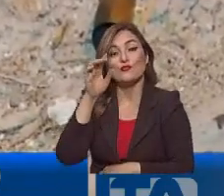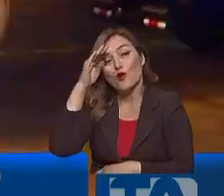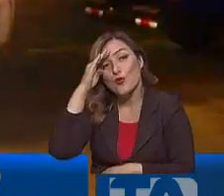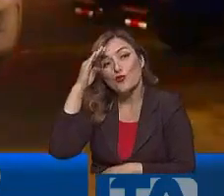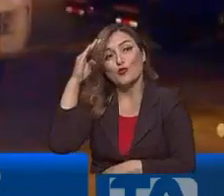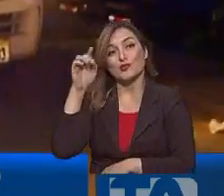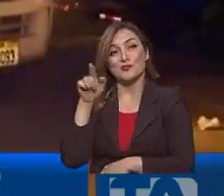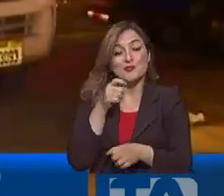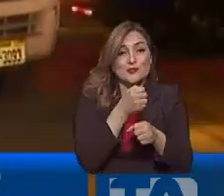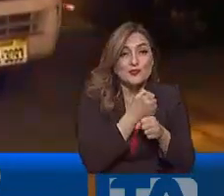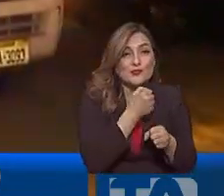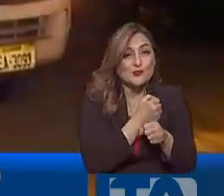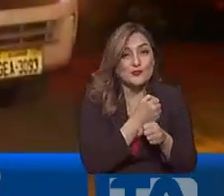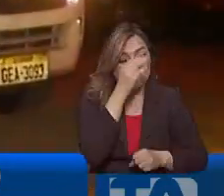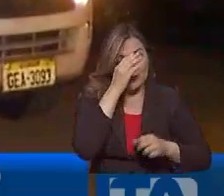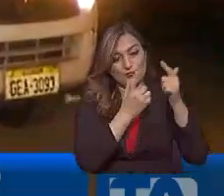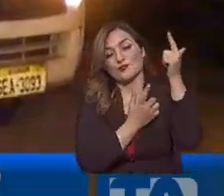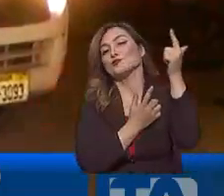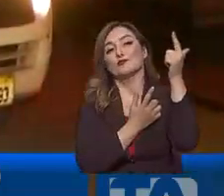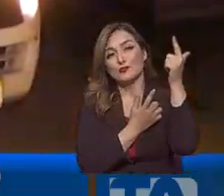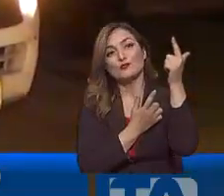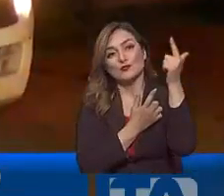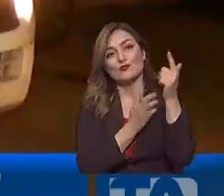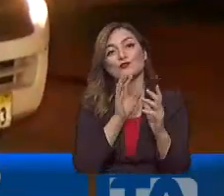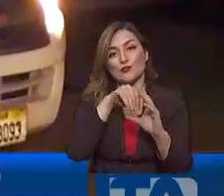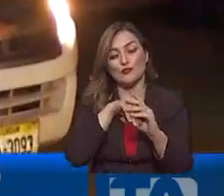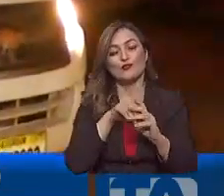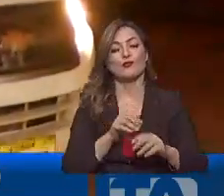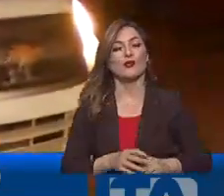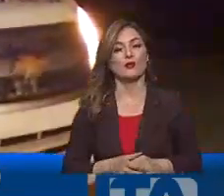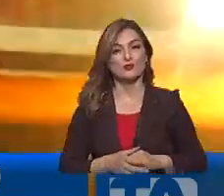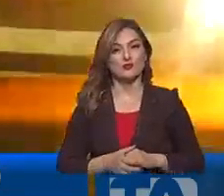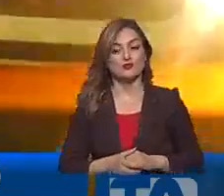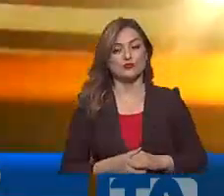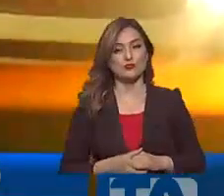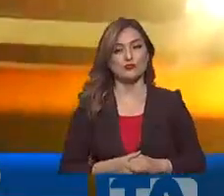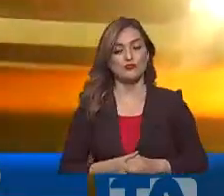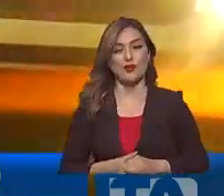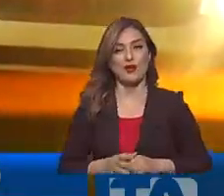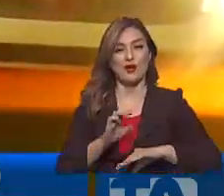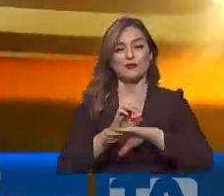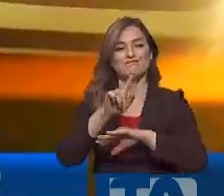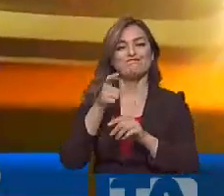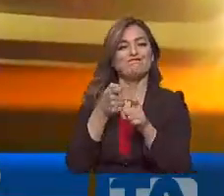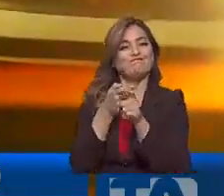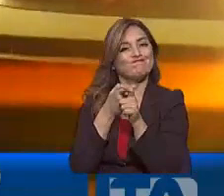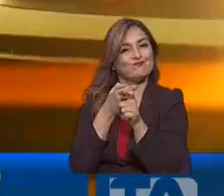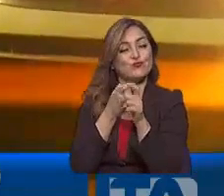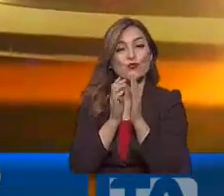también al trabajo de Fuerzas Armadas. Y como se trata de una necesidad urgente del país, pide